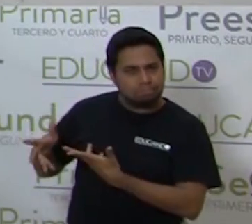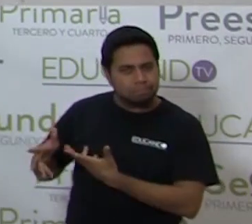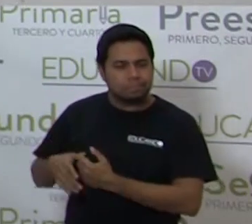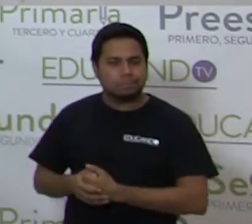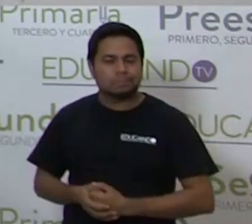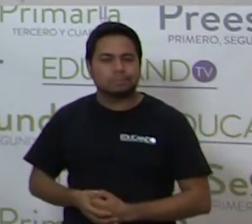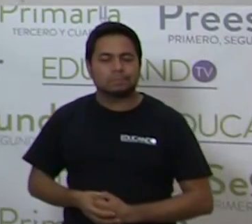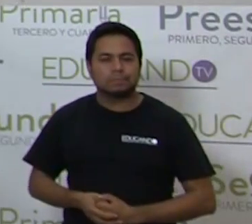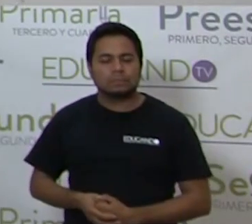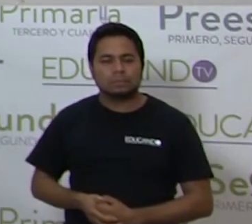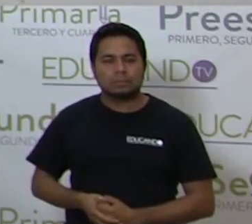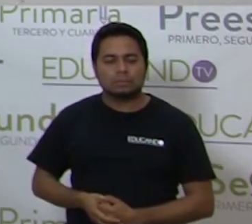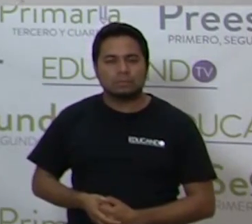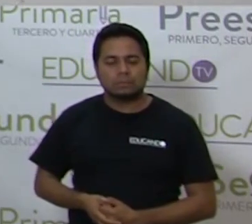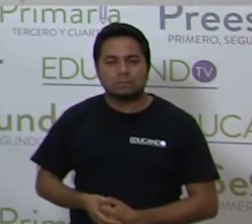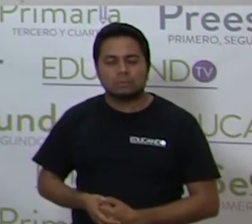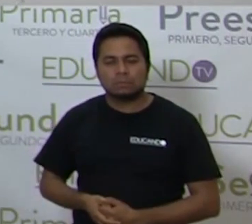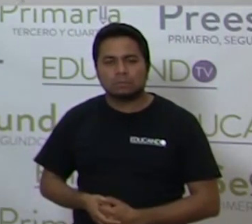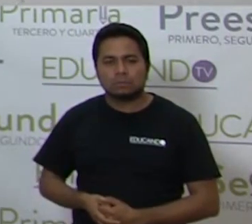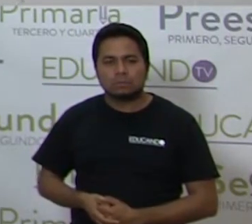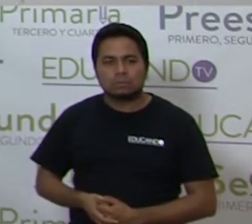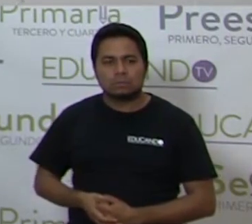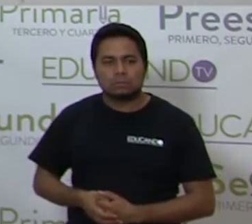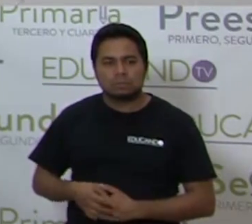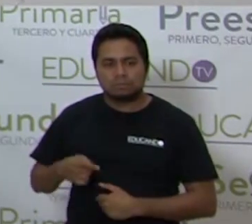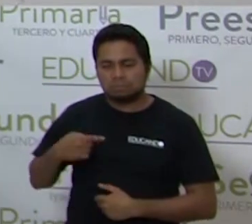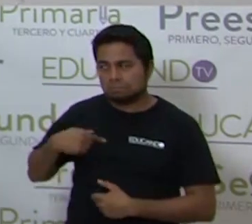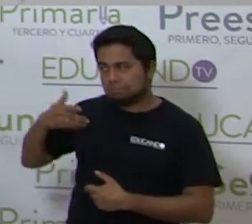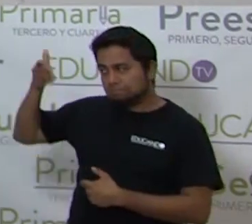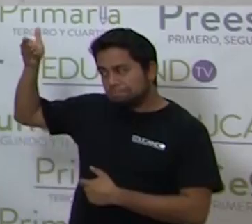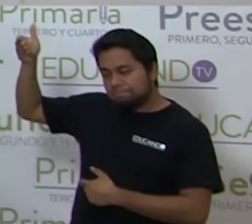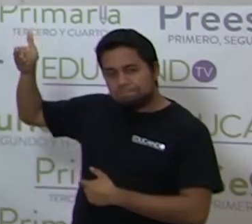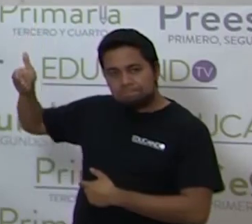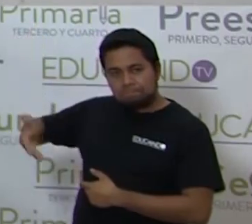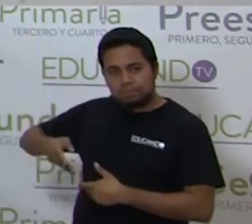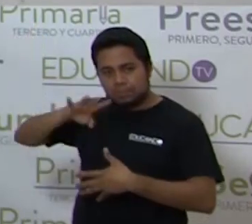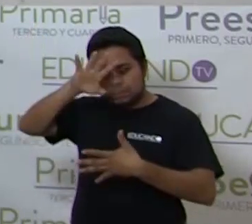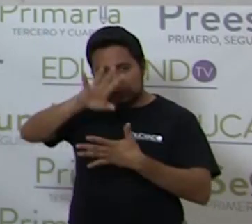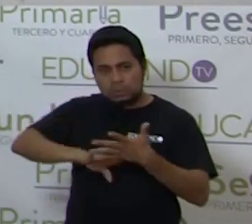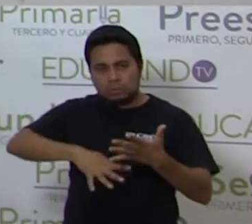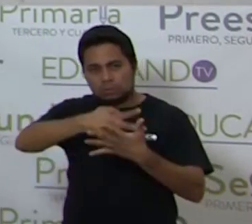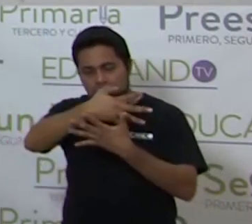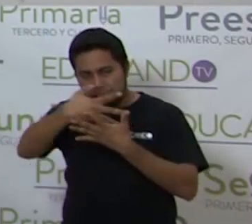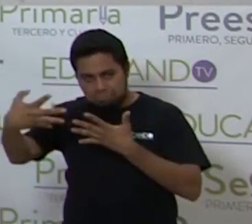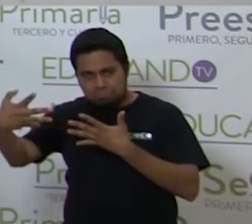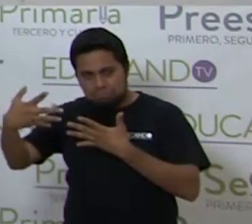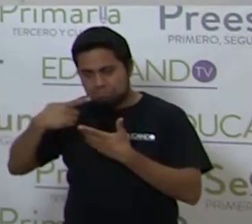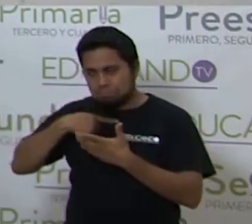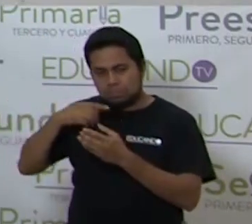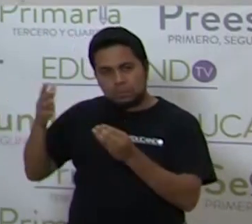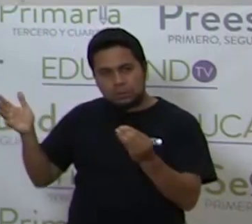¿Bien? Vamos a poner esta partecita acá, este cuadro.